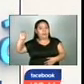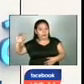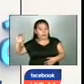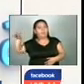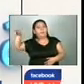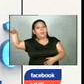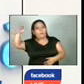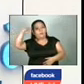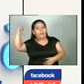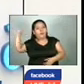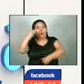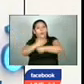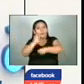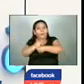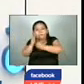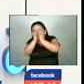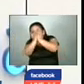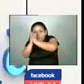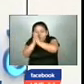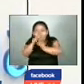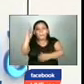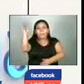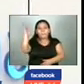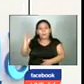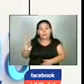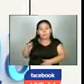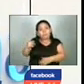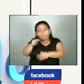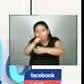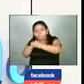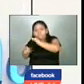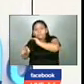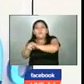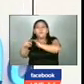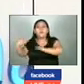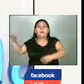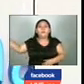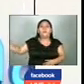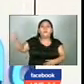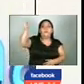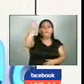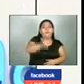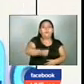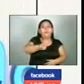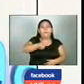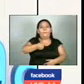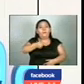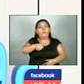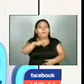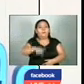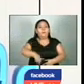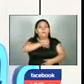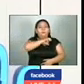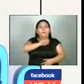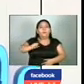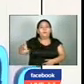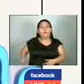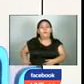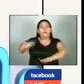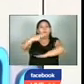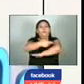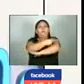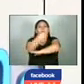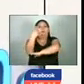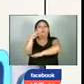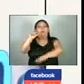pretendía trasladarse hacia Belice. El hombre ya fue entregado por la PNC del país vecino a las autoridades salvadoreñas en la frontera